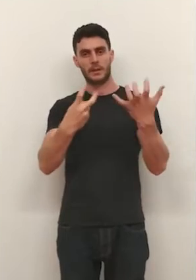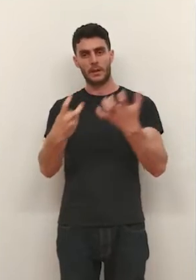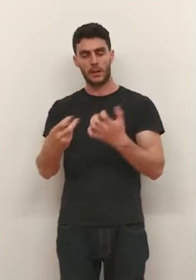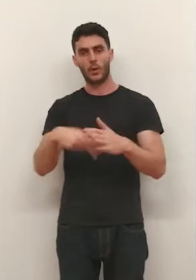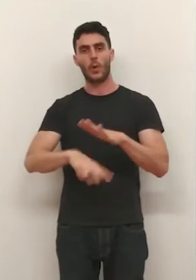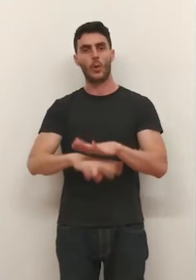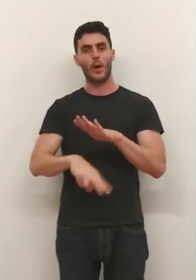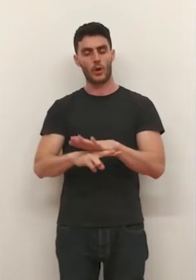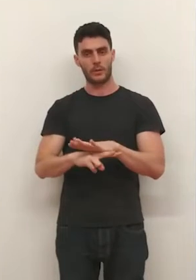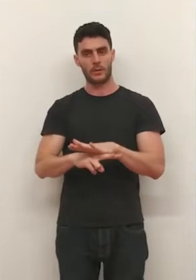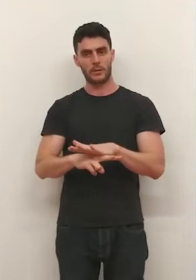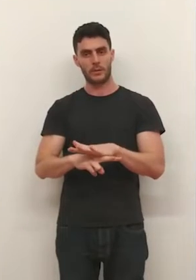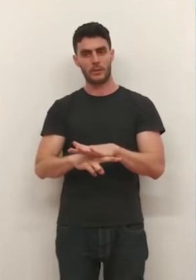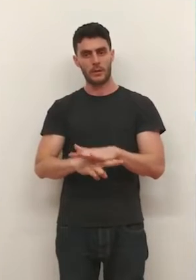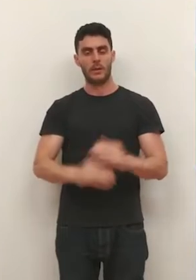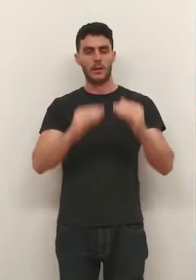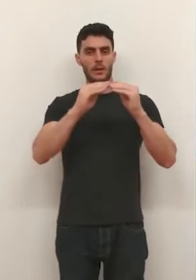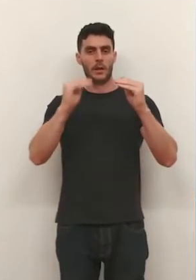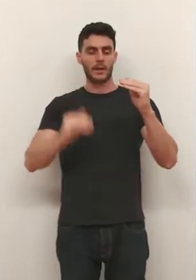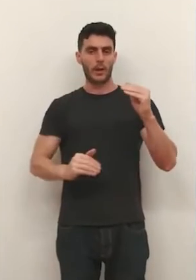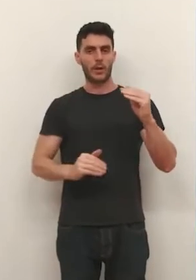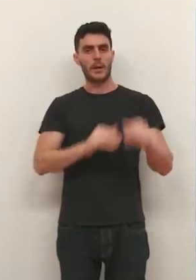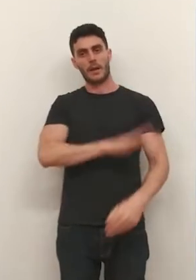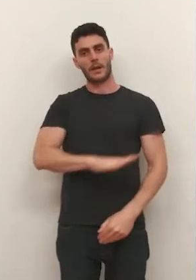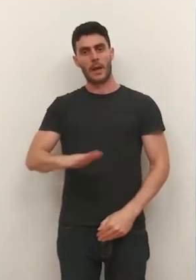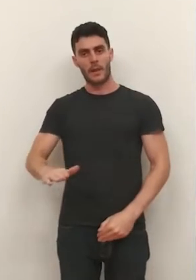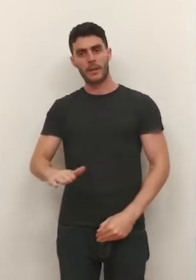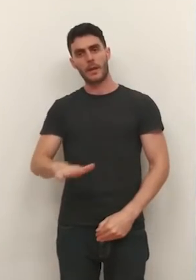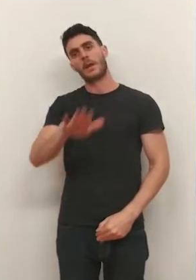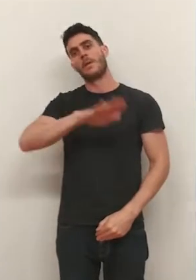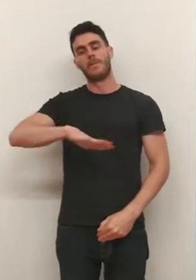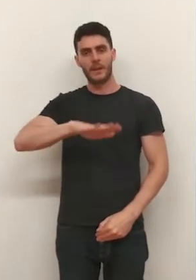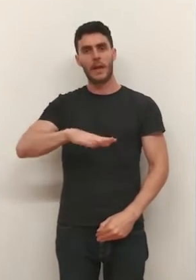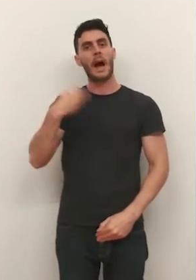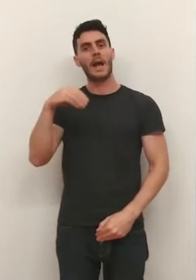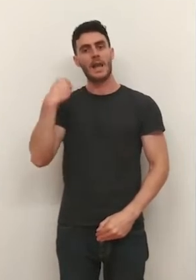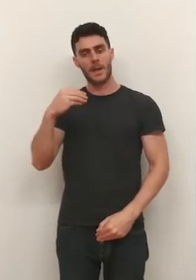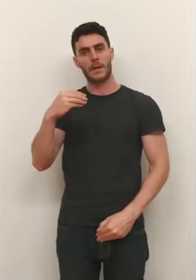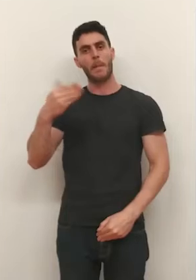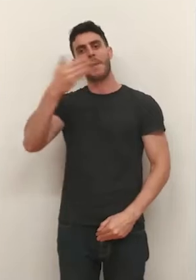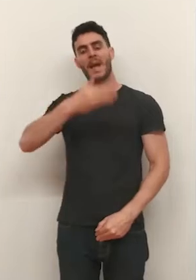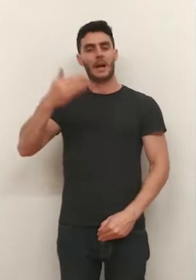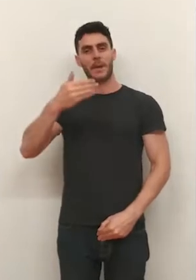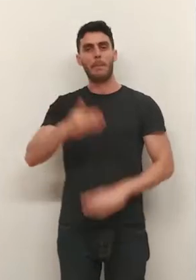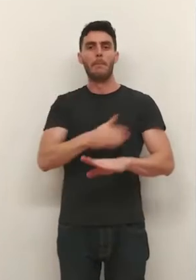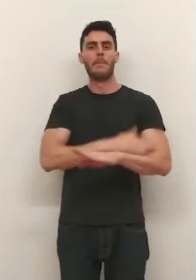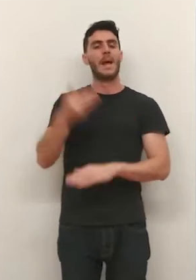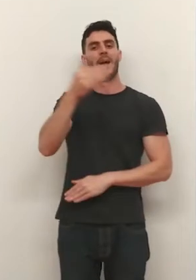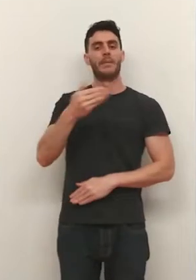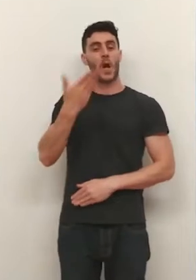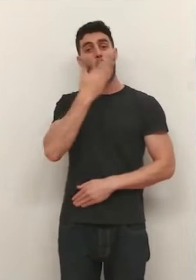2.700 jugadores, divididos en las categorías de cadete, infantil, alevín, benjamín,